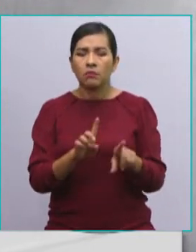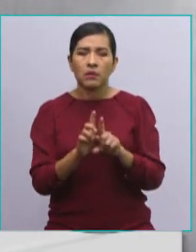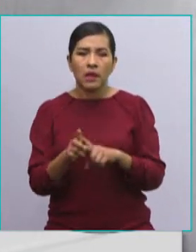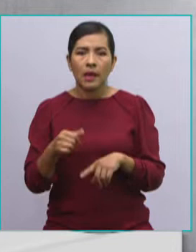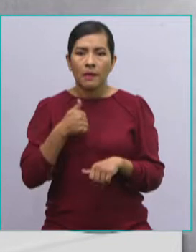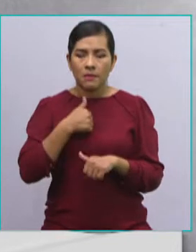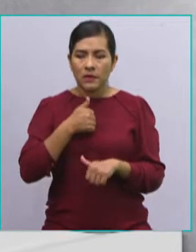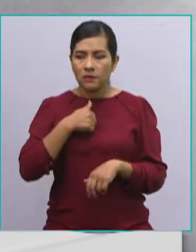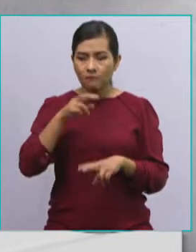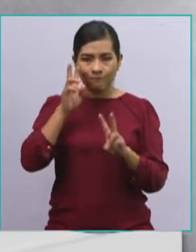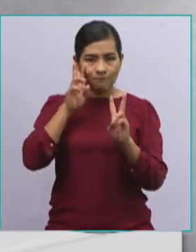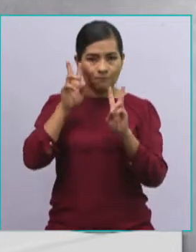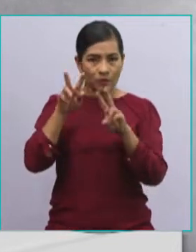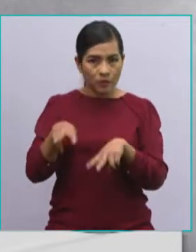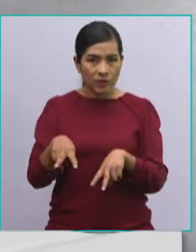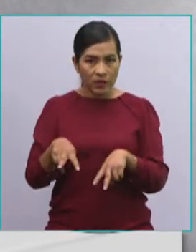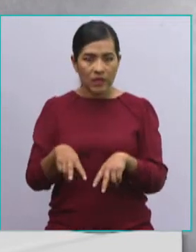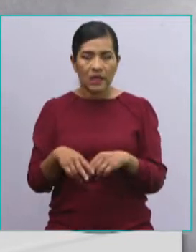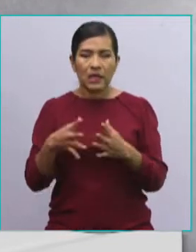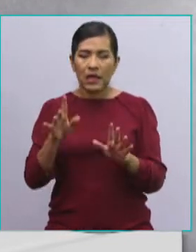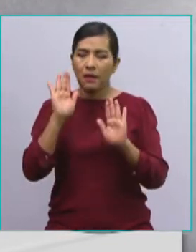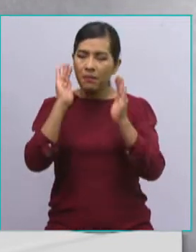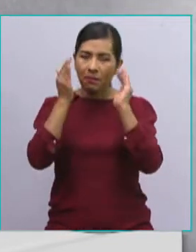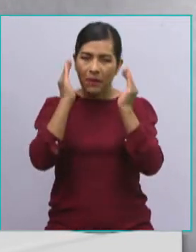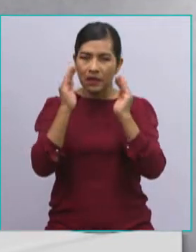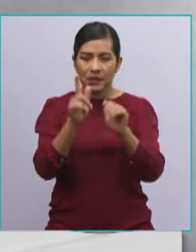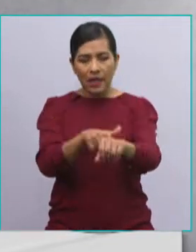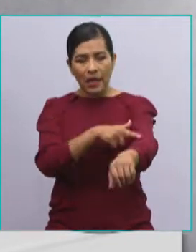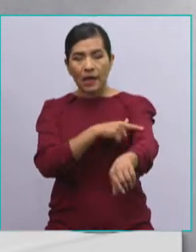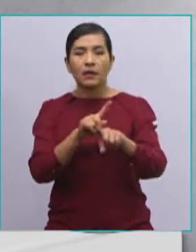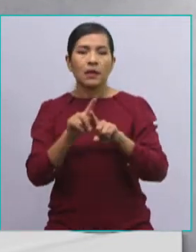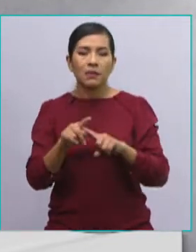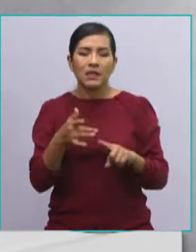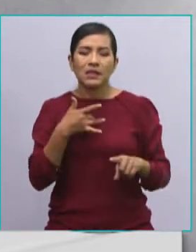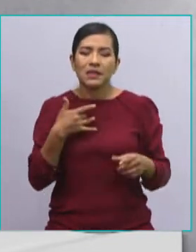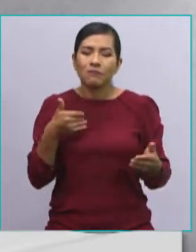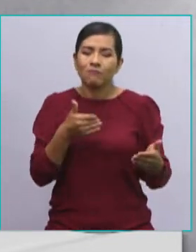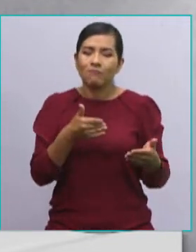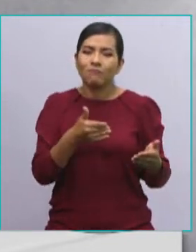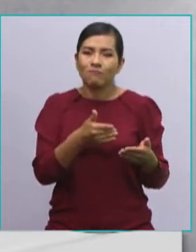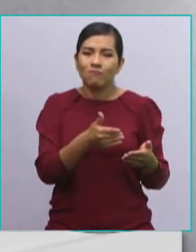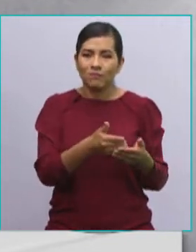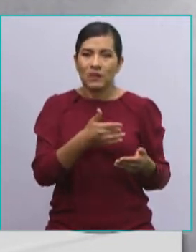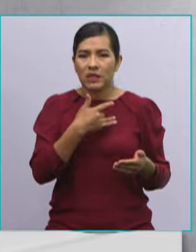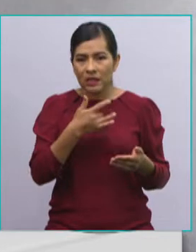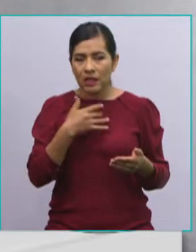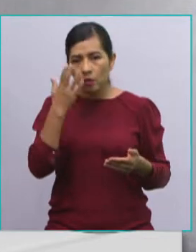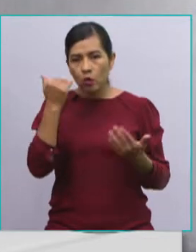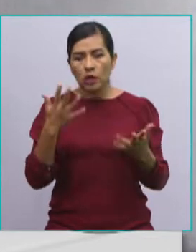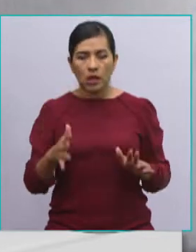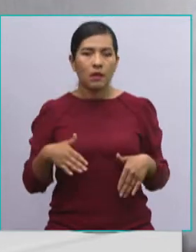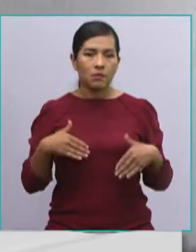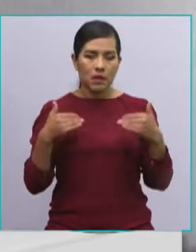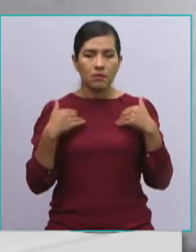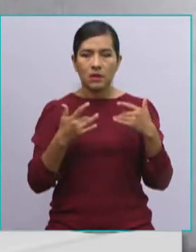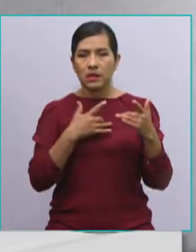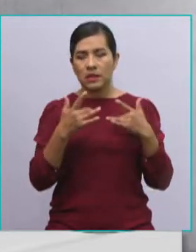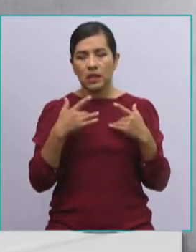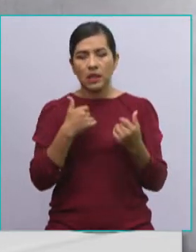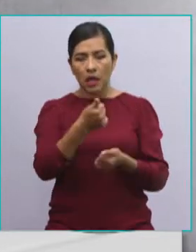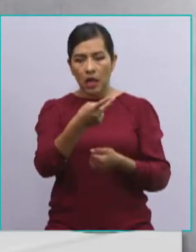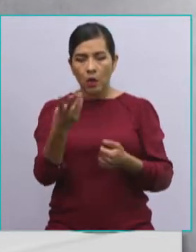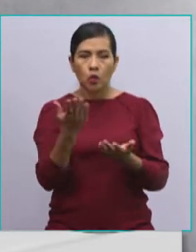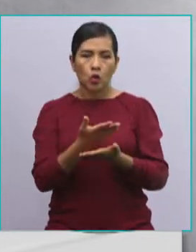de con la mirada un poco lejana y a la vez como muy cercana también porque estaba también viviendo alguna de las cosas aunque